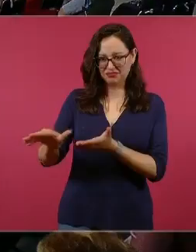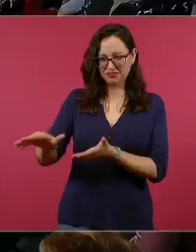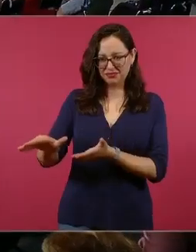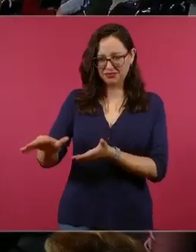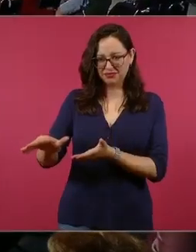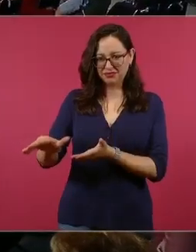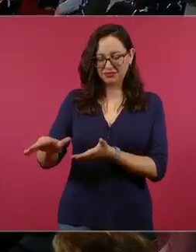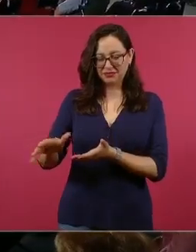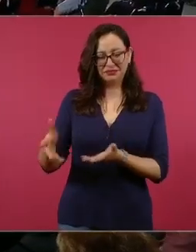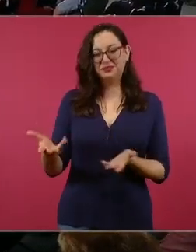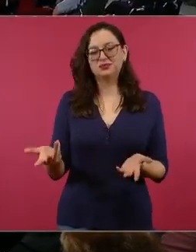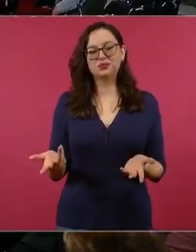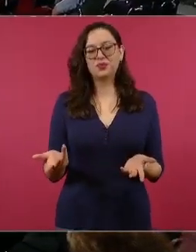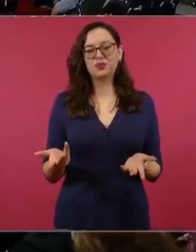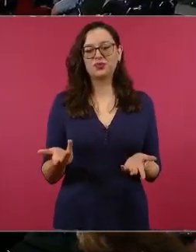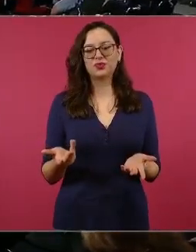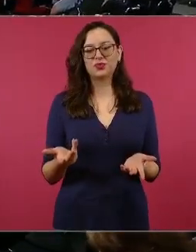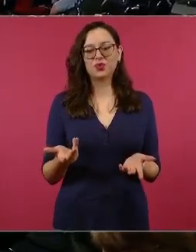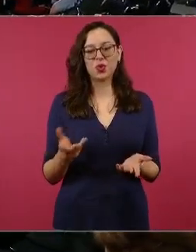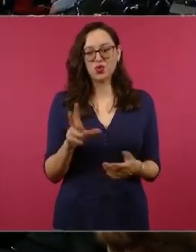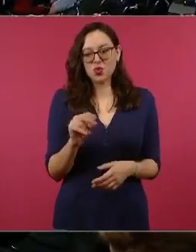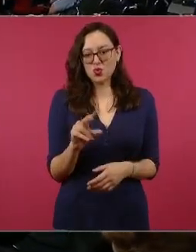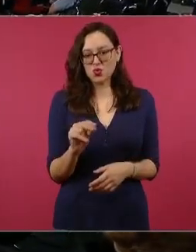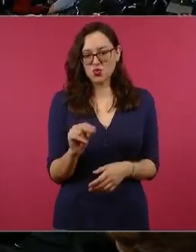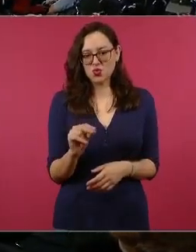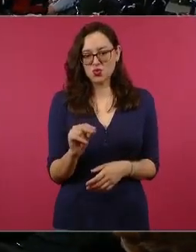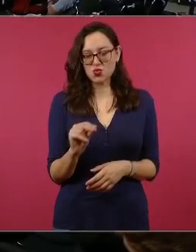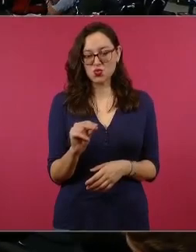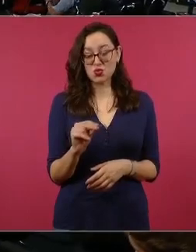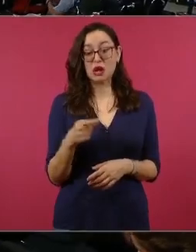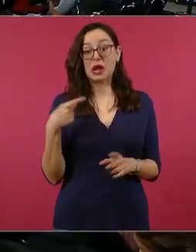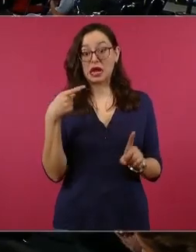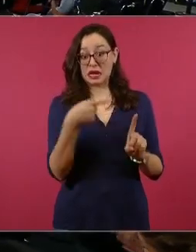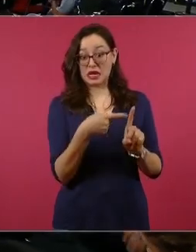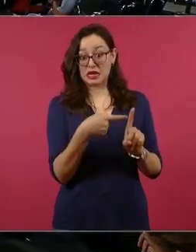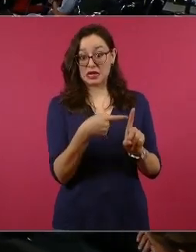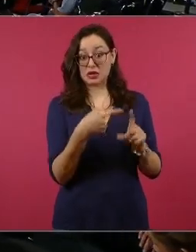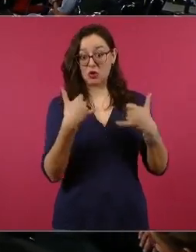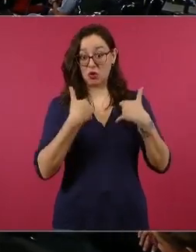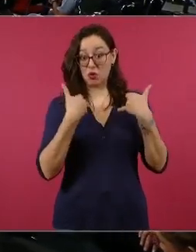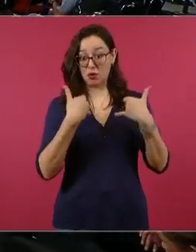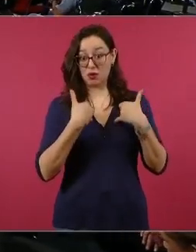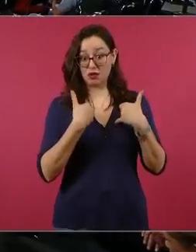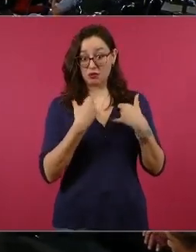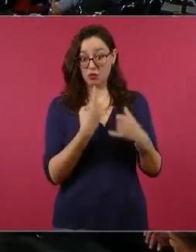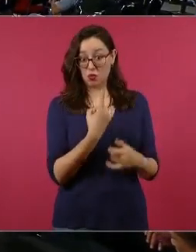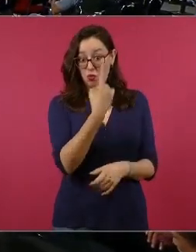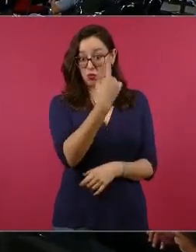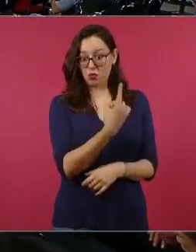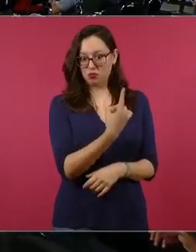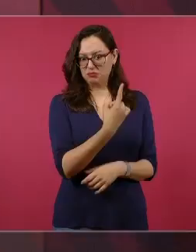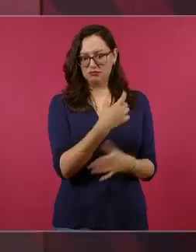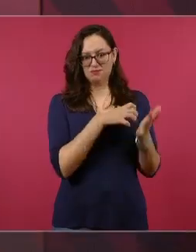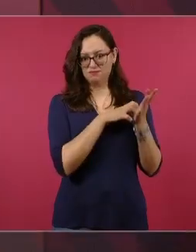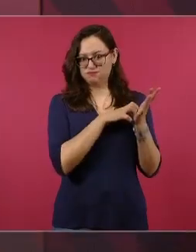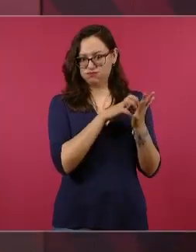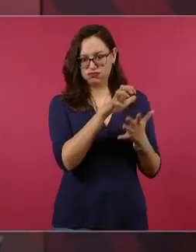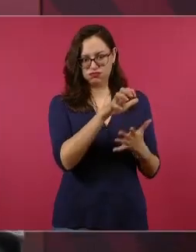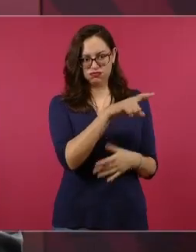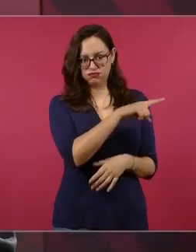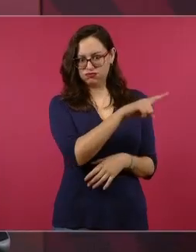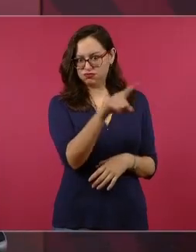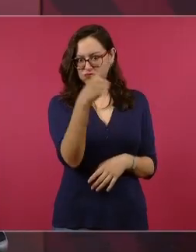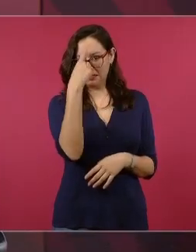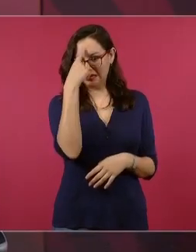porque no es solo ese joven, son millones y los